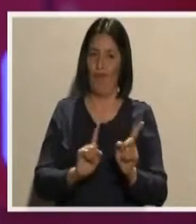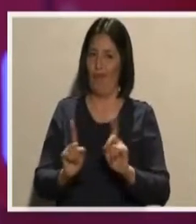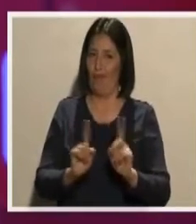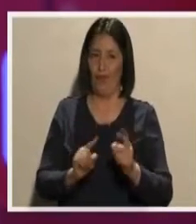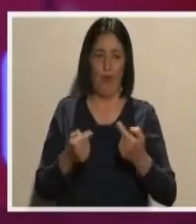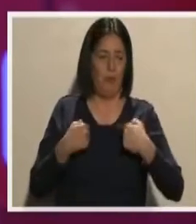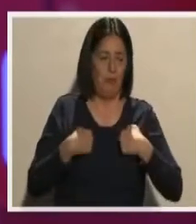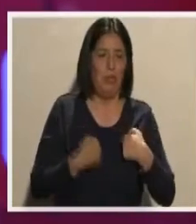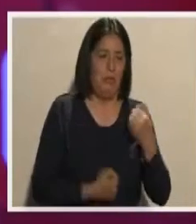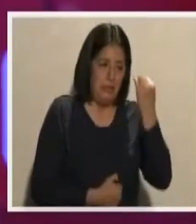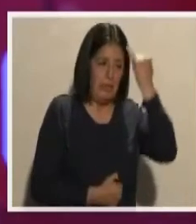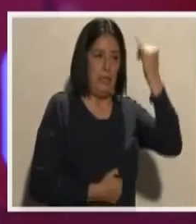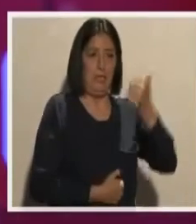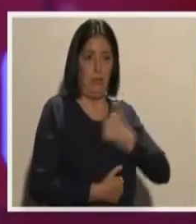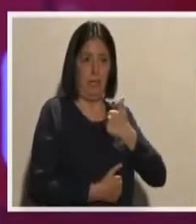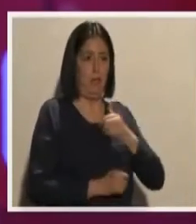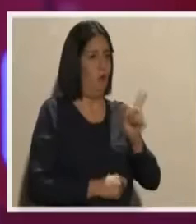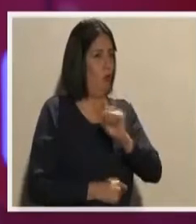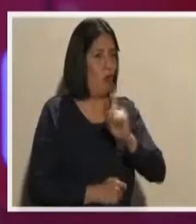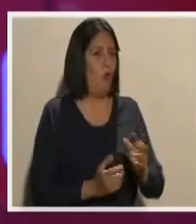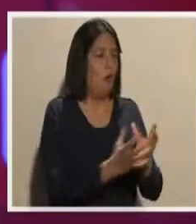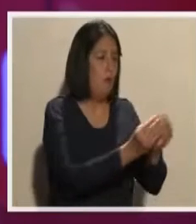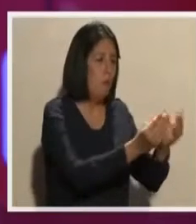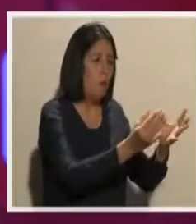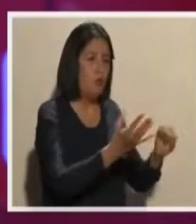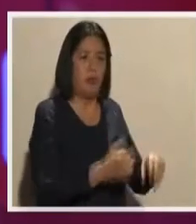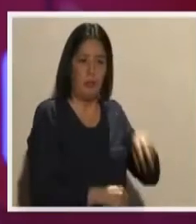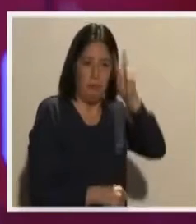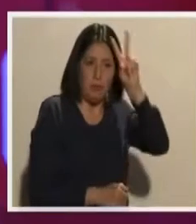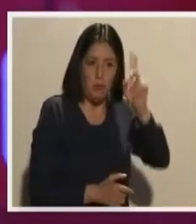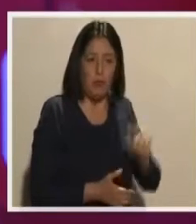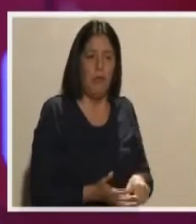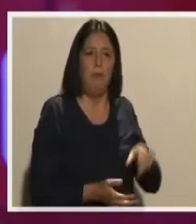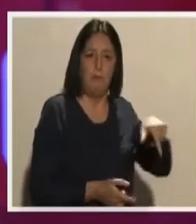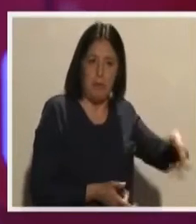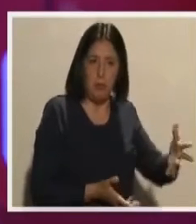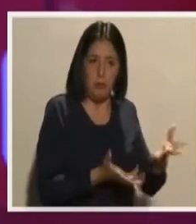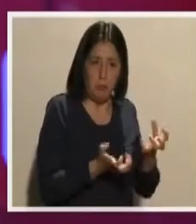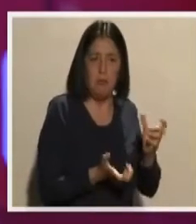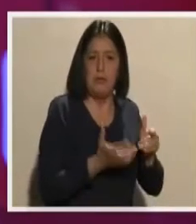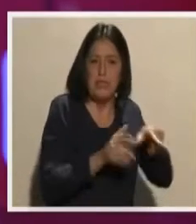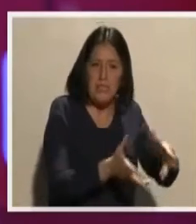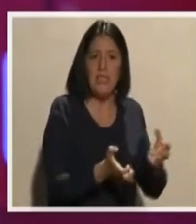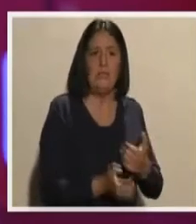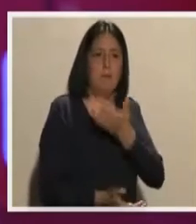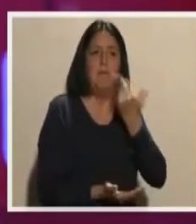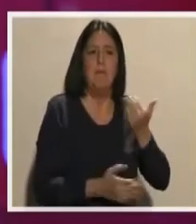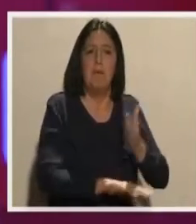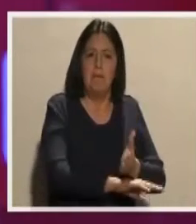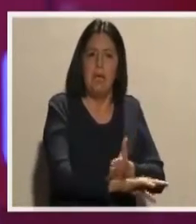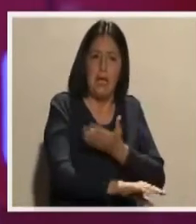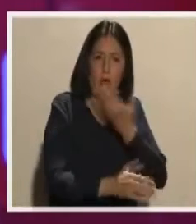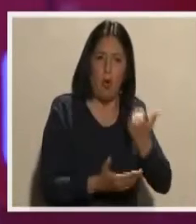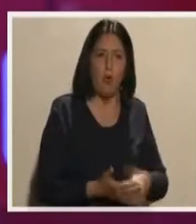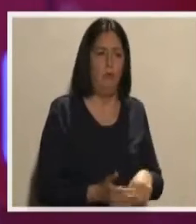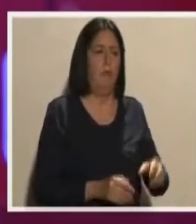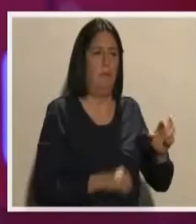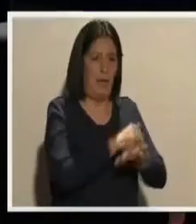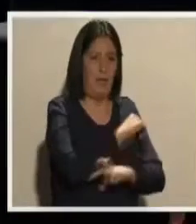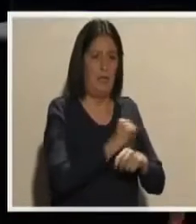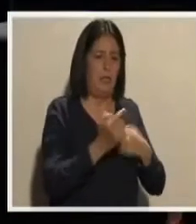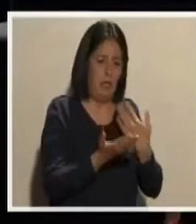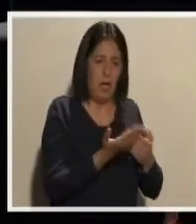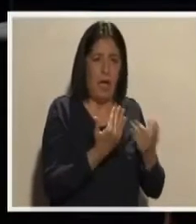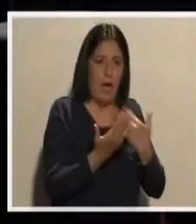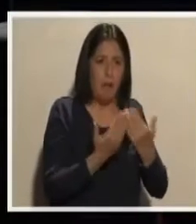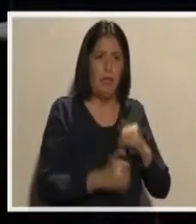mis ideas, represento la de mucha gente en el Perú que quiere un país mejor, un país de diálogo.